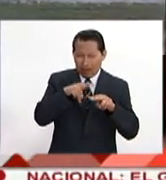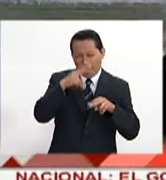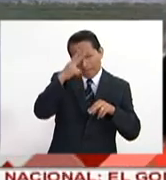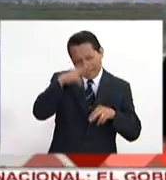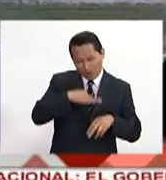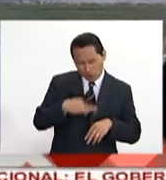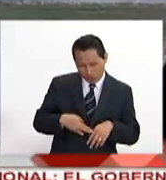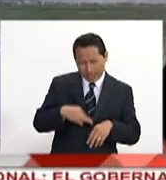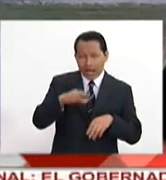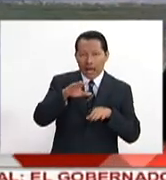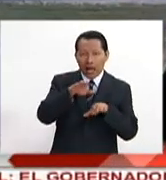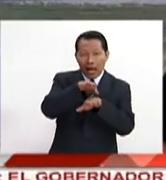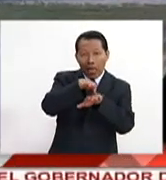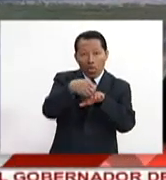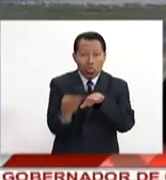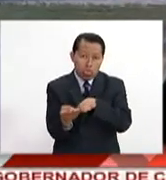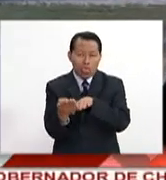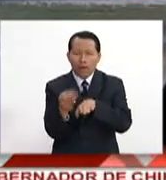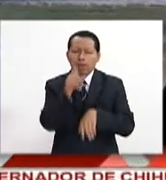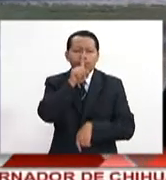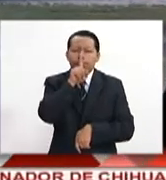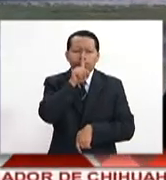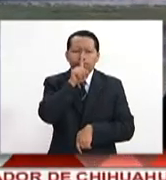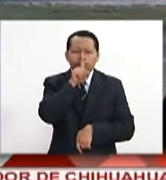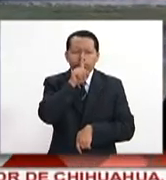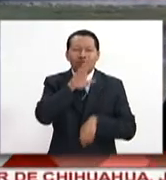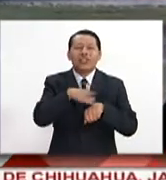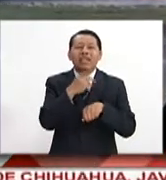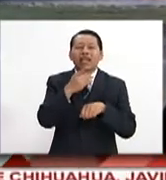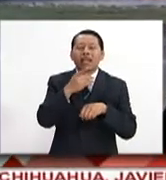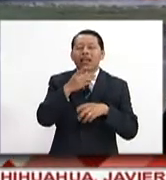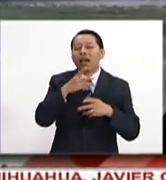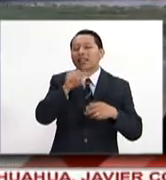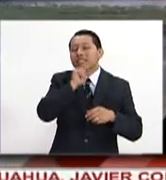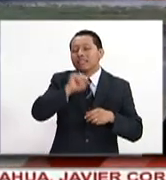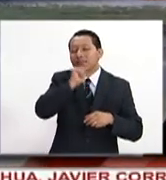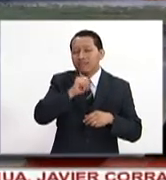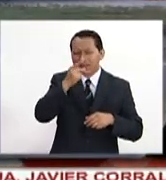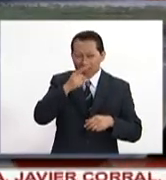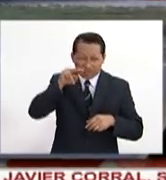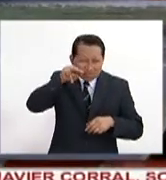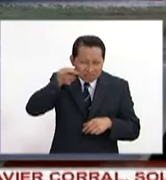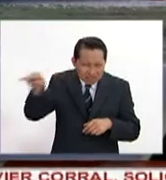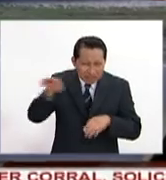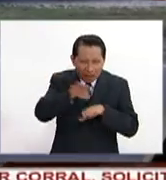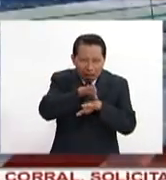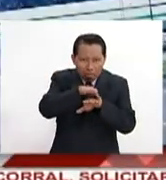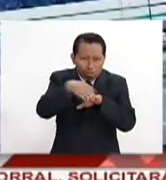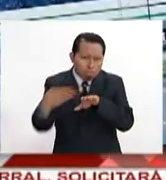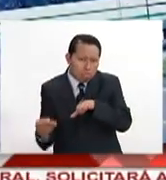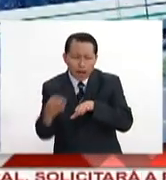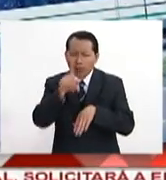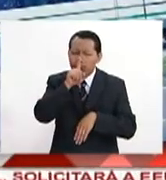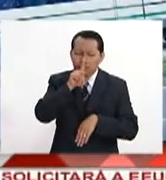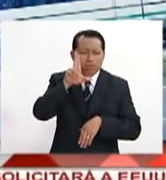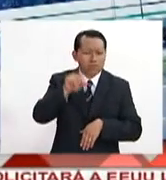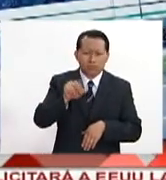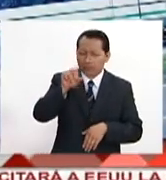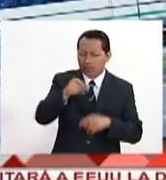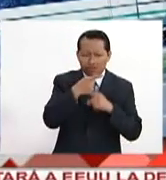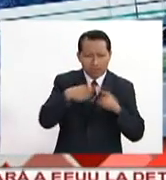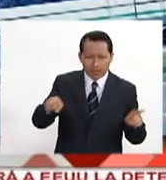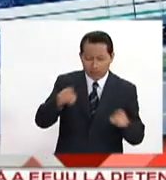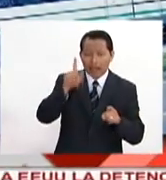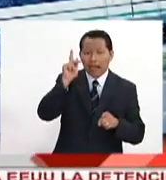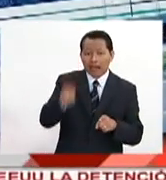México-Toluca, como se manejó en redes sociales. Usuarios difundieron una imagen donde se observa un vagón descarrilado. Sin embargo, la Secretaría